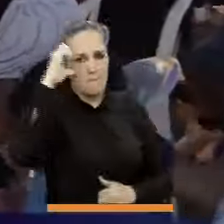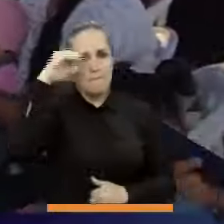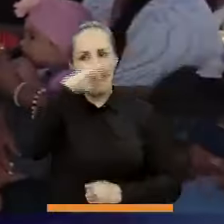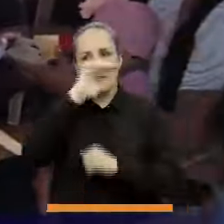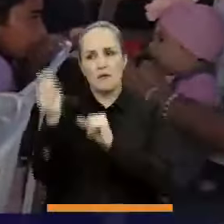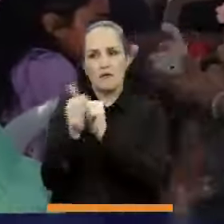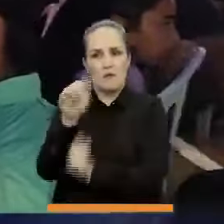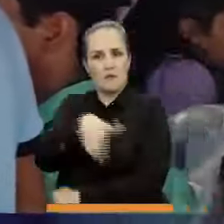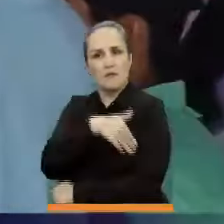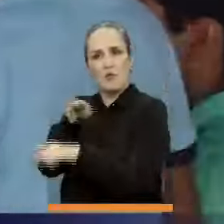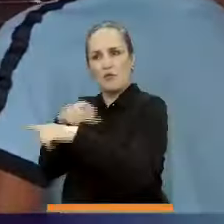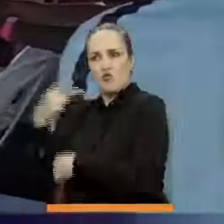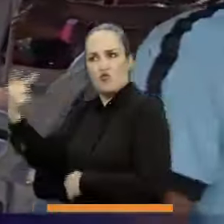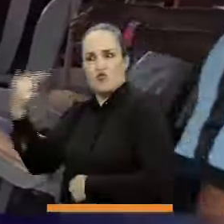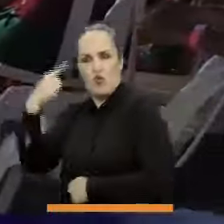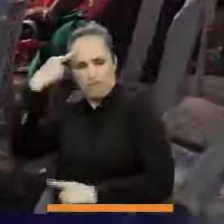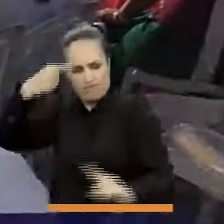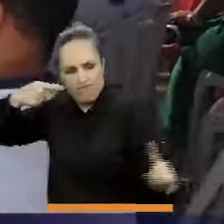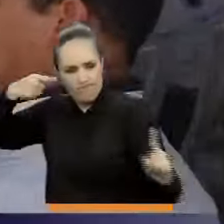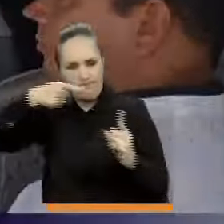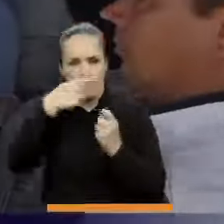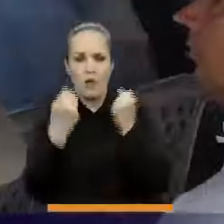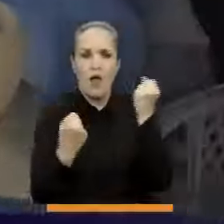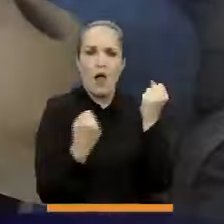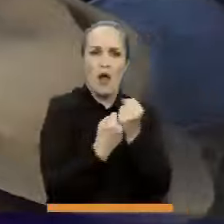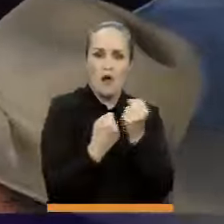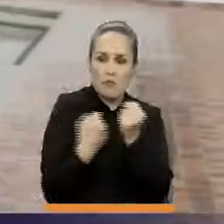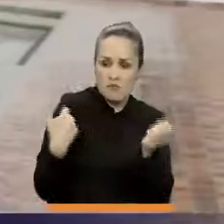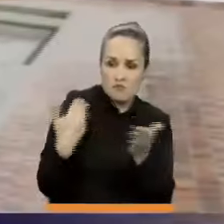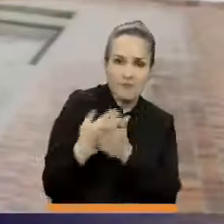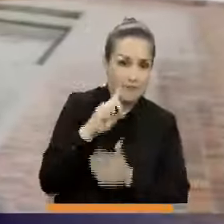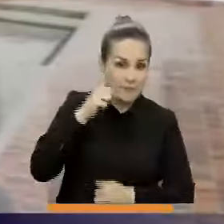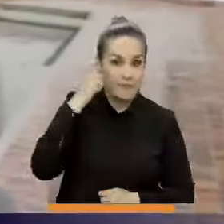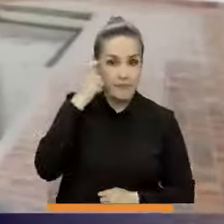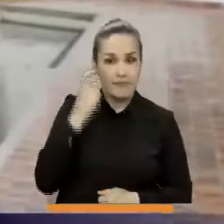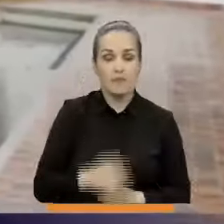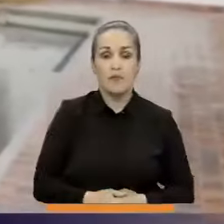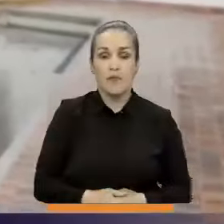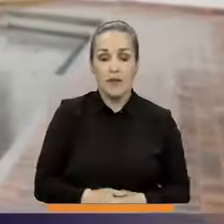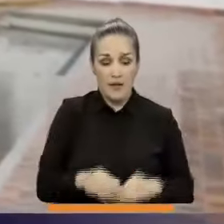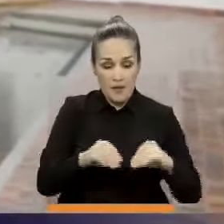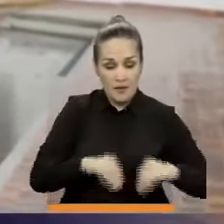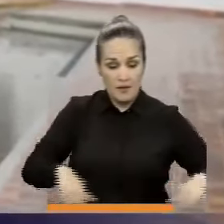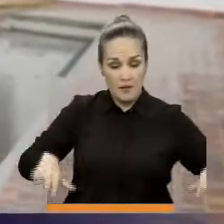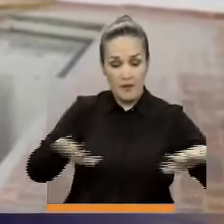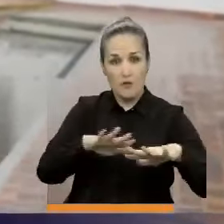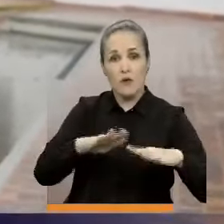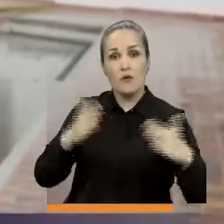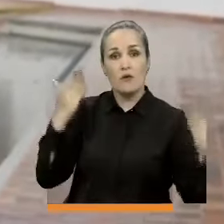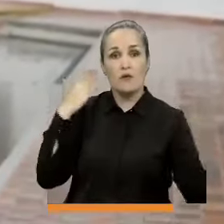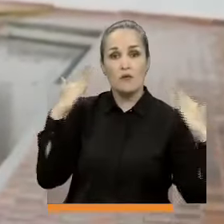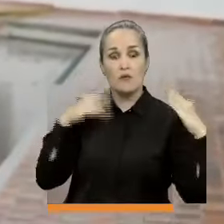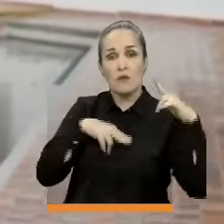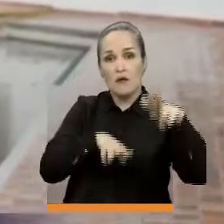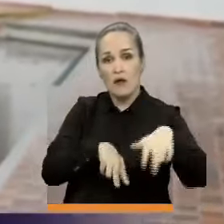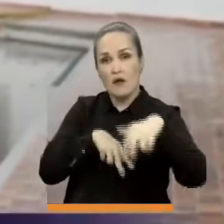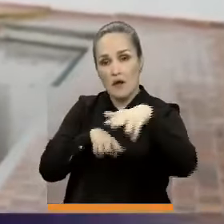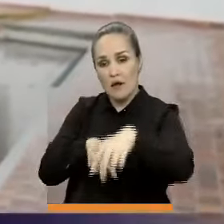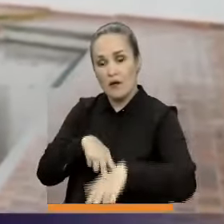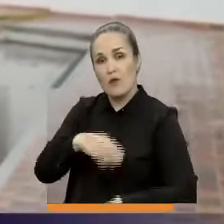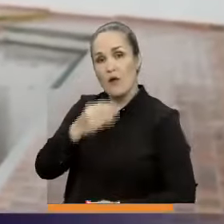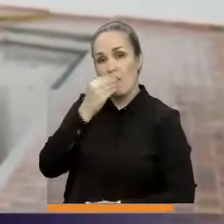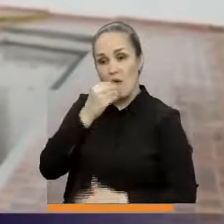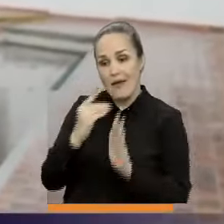Ministerio de Agricultura ha emprendido durante su periodo de gobierno. El territorio campesino agroalimentario, en el decreto se